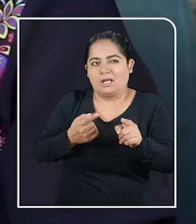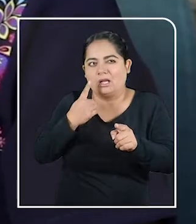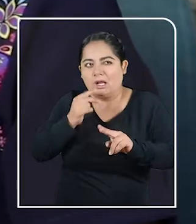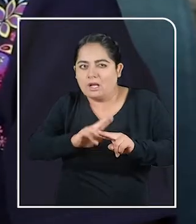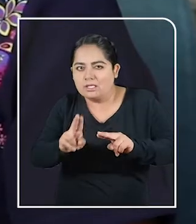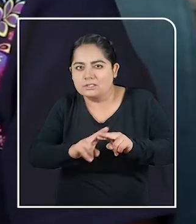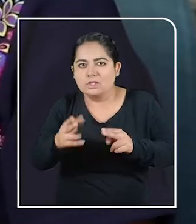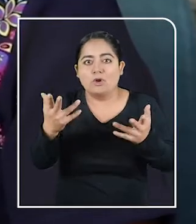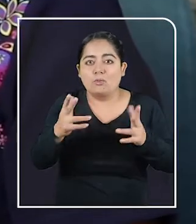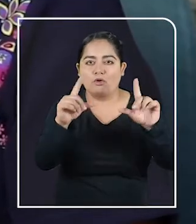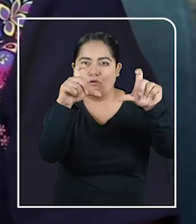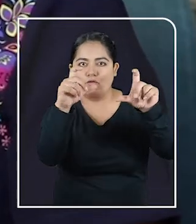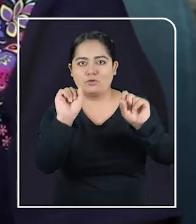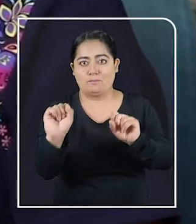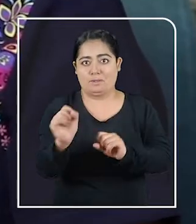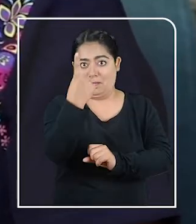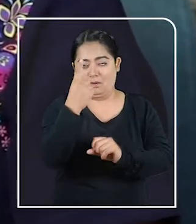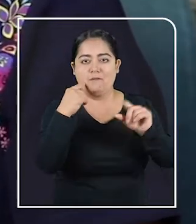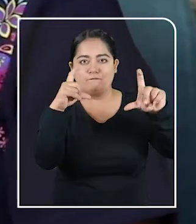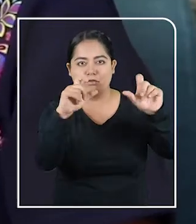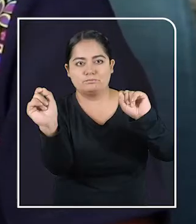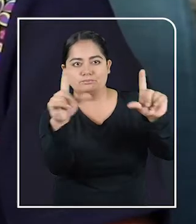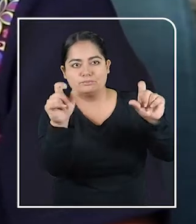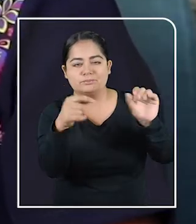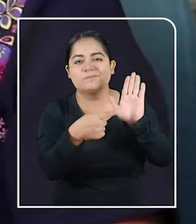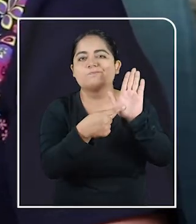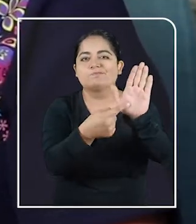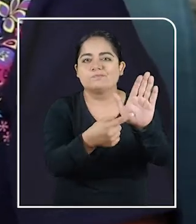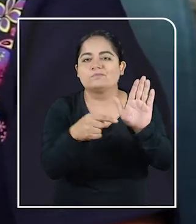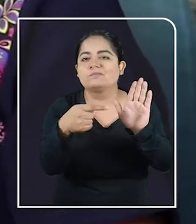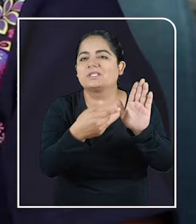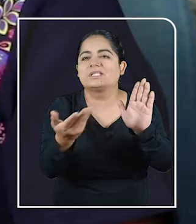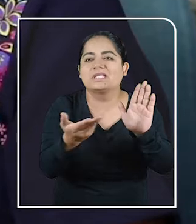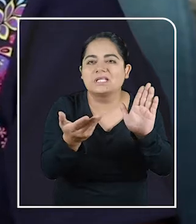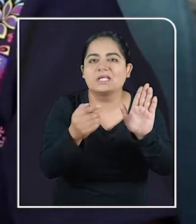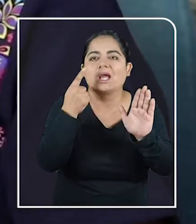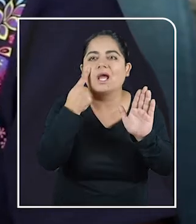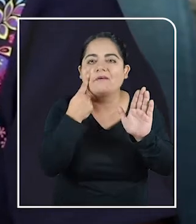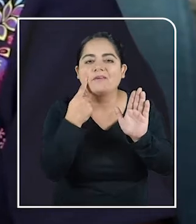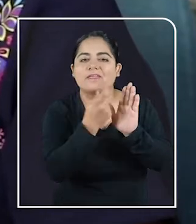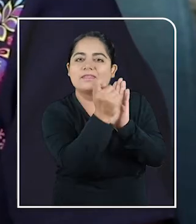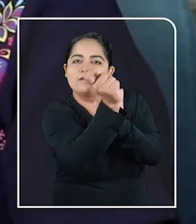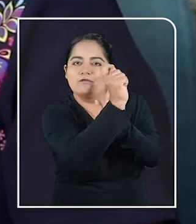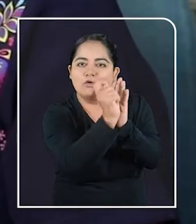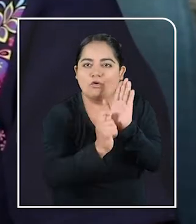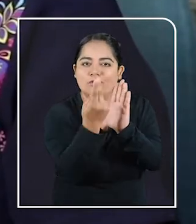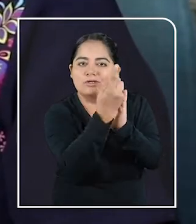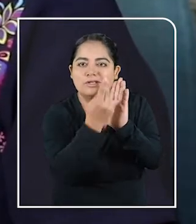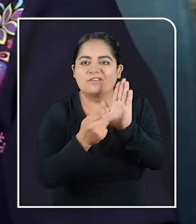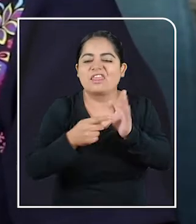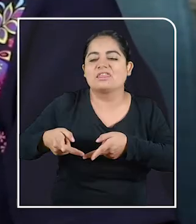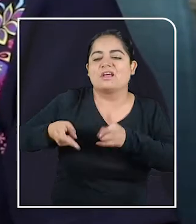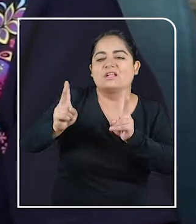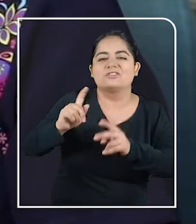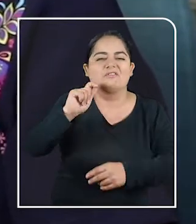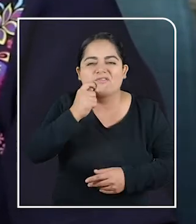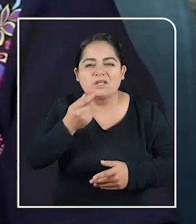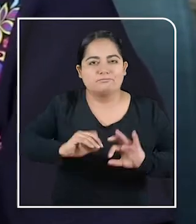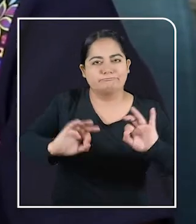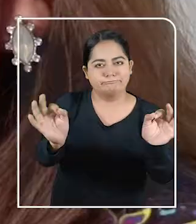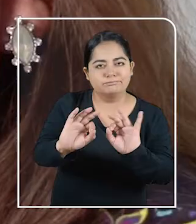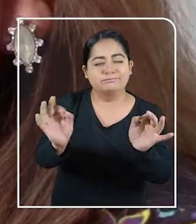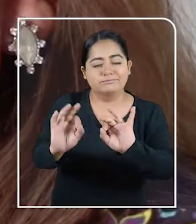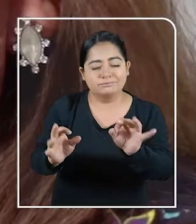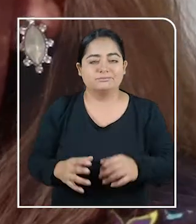a través de la imagen. Primero vimos, ¿cierto?, le presentamos a quien había ilustrado estos derechos en este